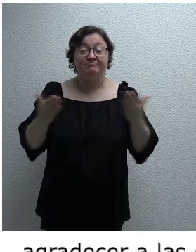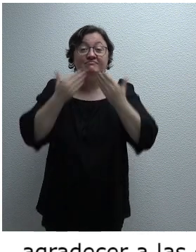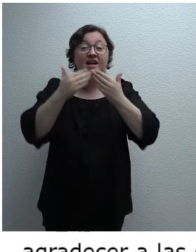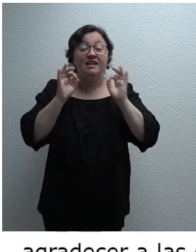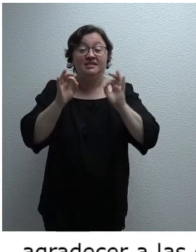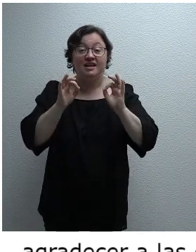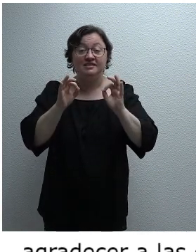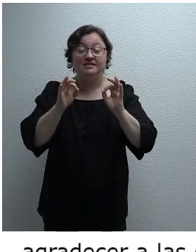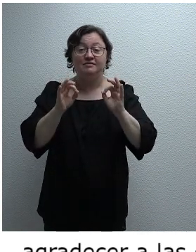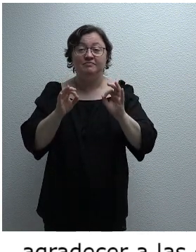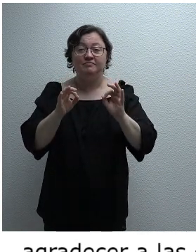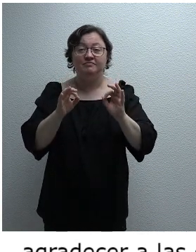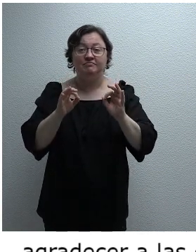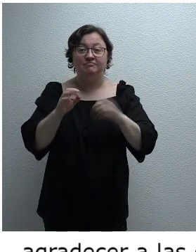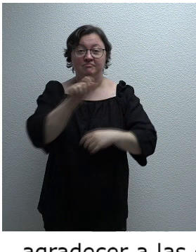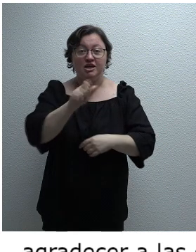agradecer a las personas que están